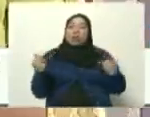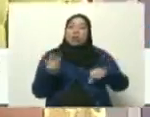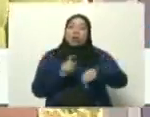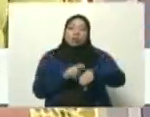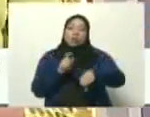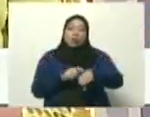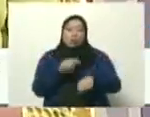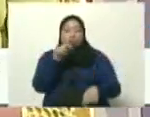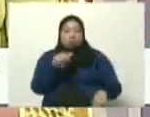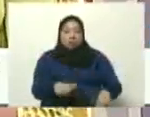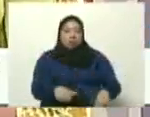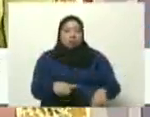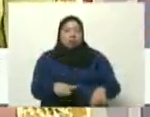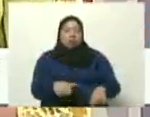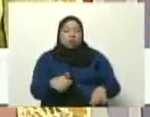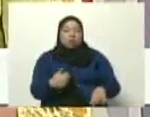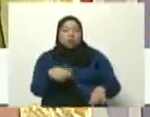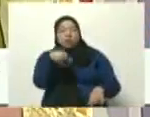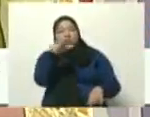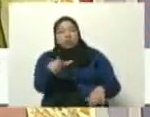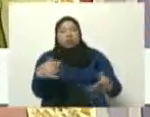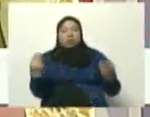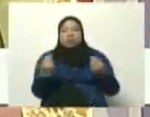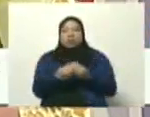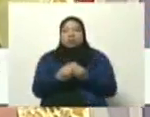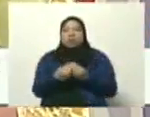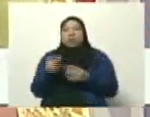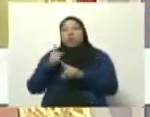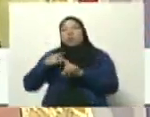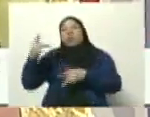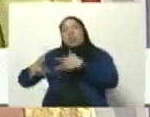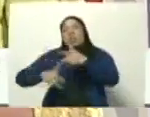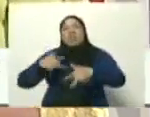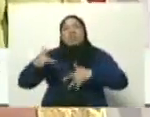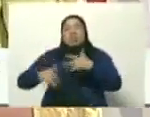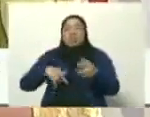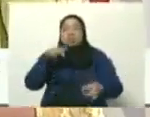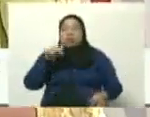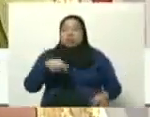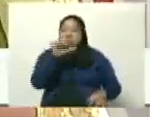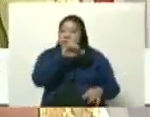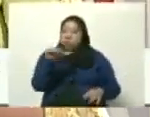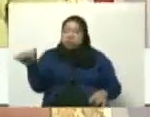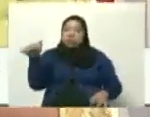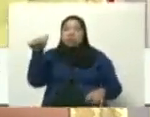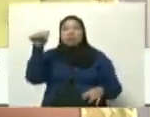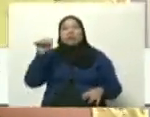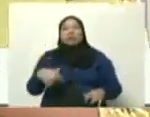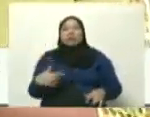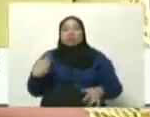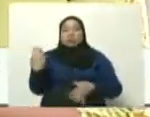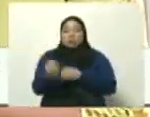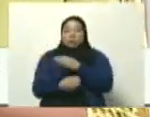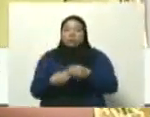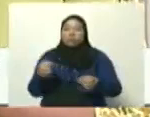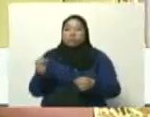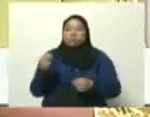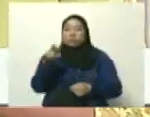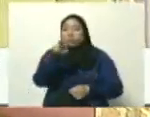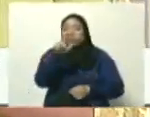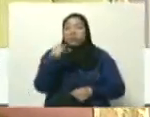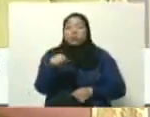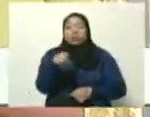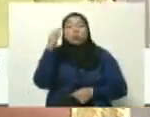estar hoy esa exhibición de Manuelita Sáenz? Y si hay otras actividades, por supuesto, esta semana, como bien están enmarcadas en el Bicentenario, que tú lo